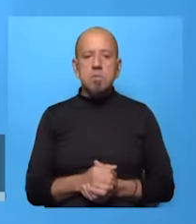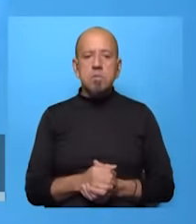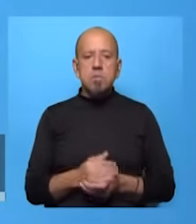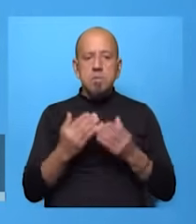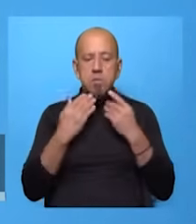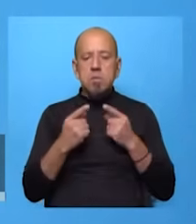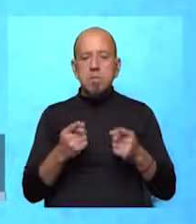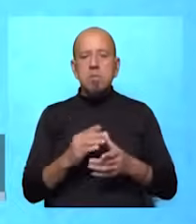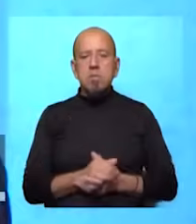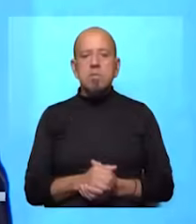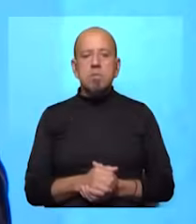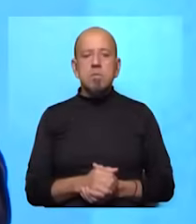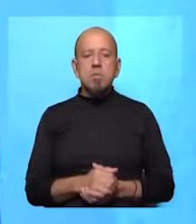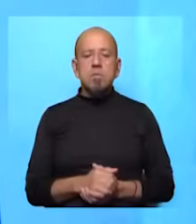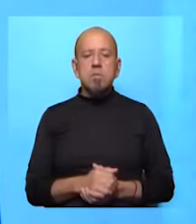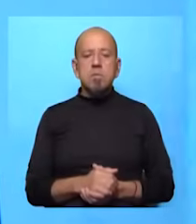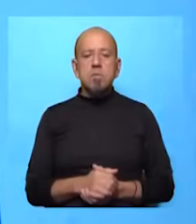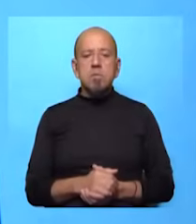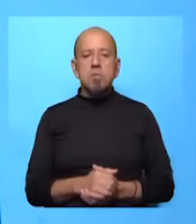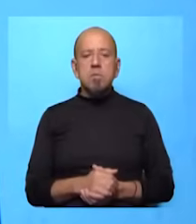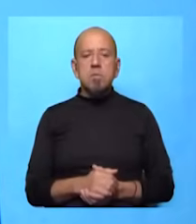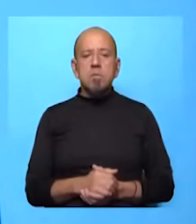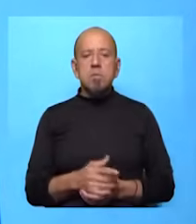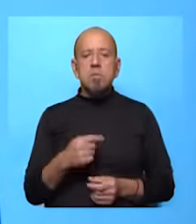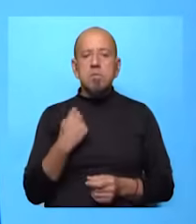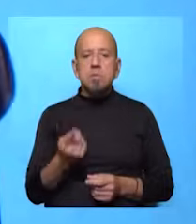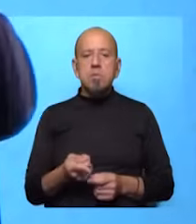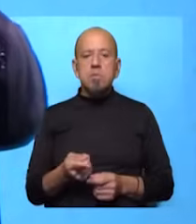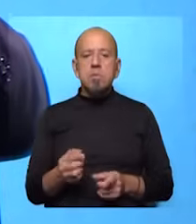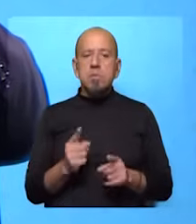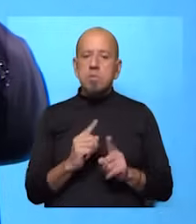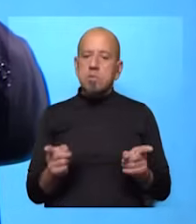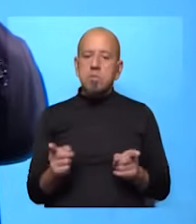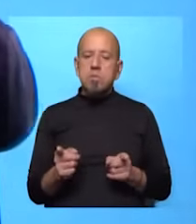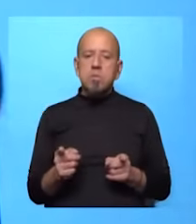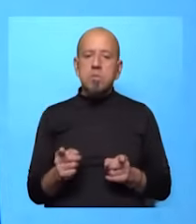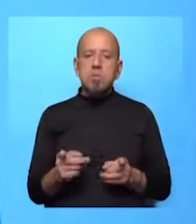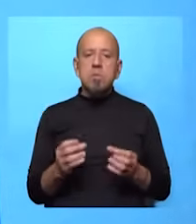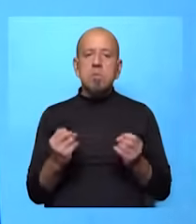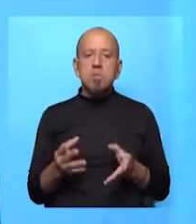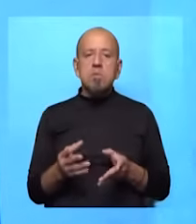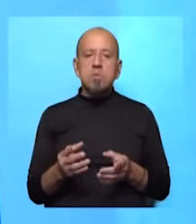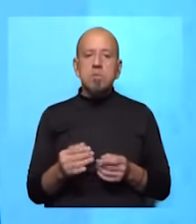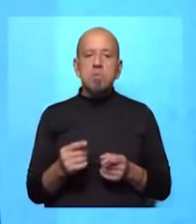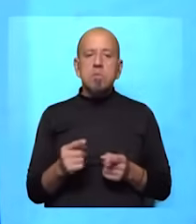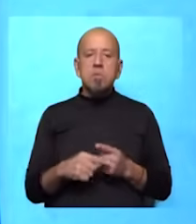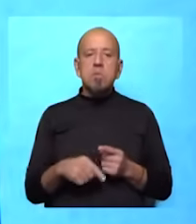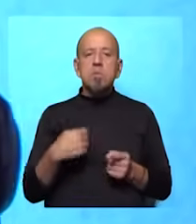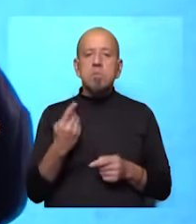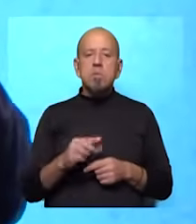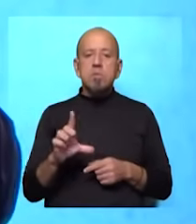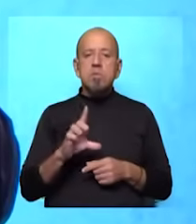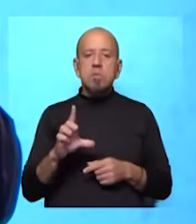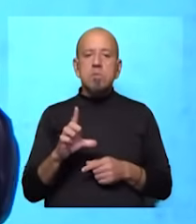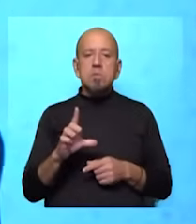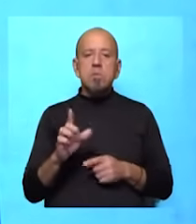gracias a usted hasta la próxima nos vamos eh mañana y pasado no estaremos en vivo porque les cuento Que el próximo lunes 11 de